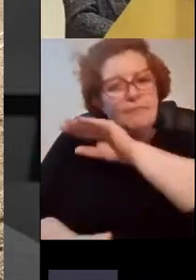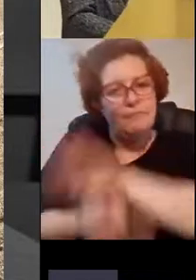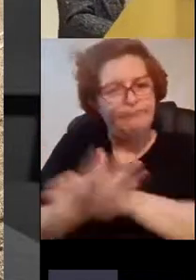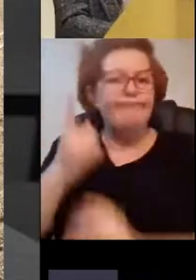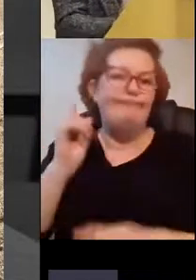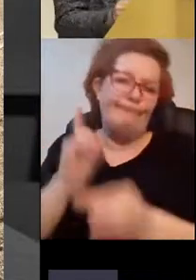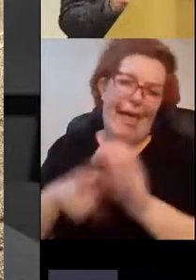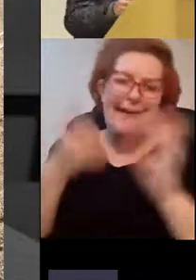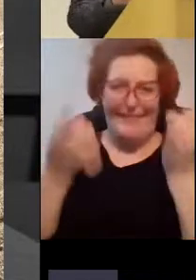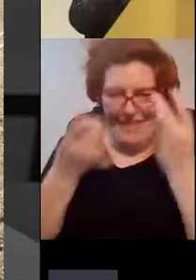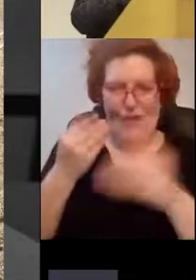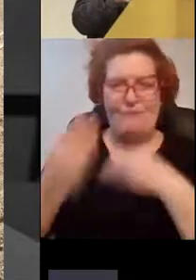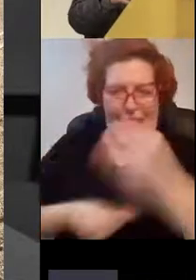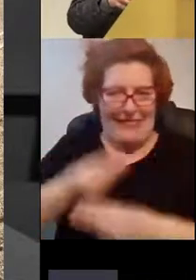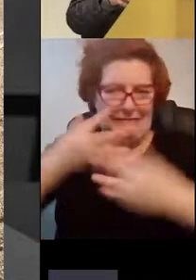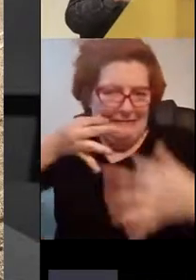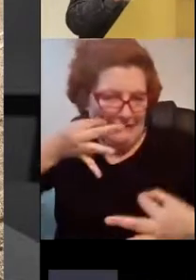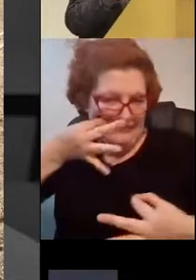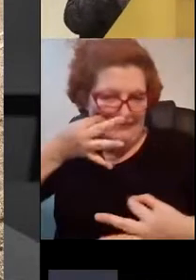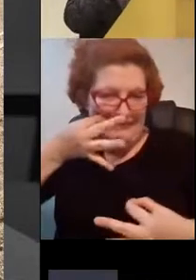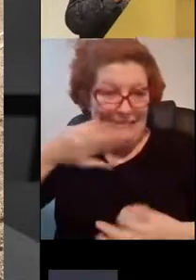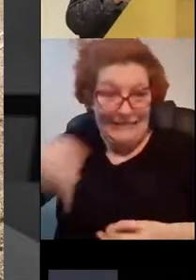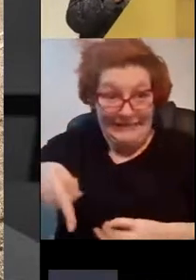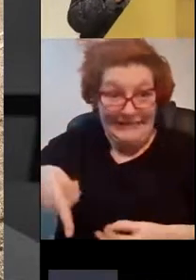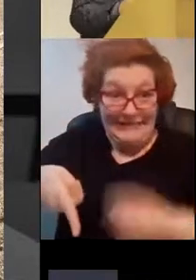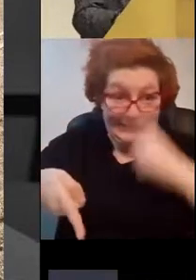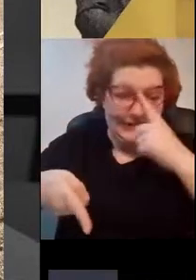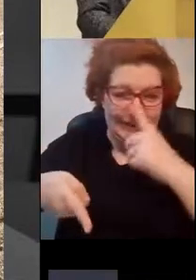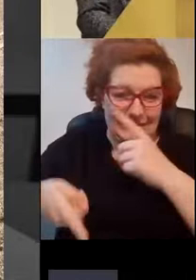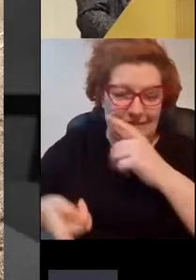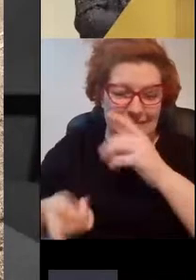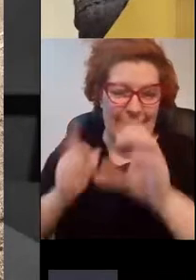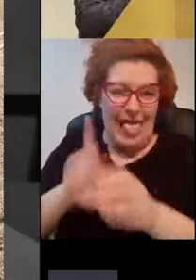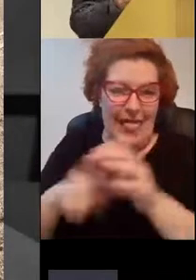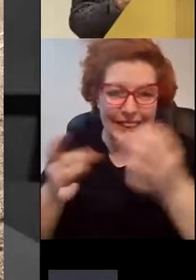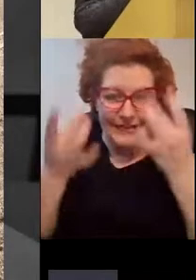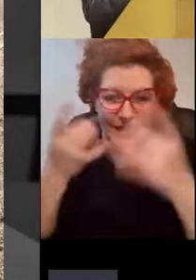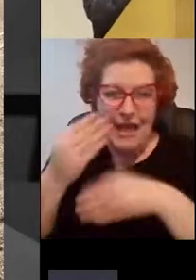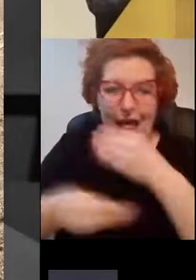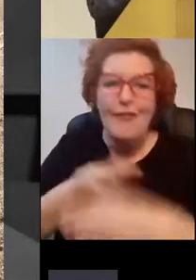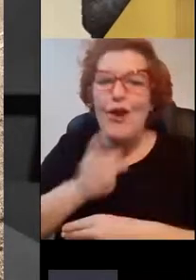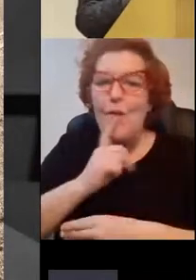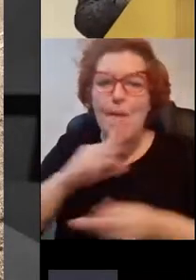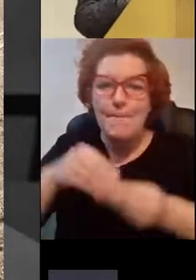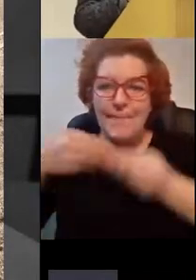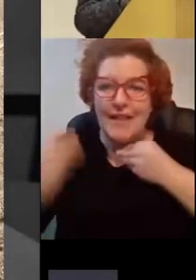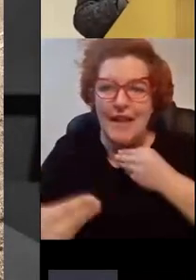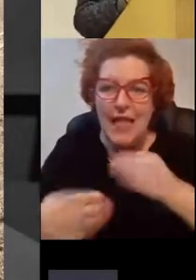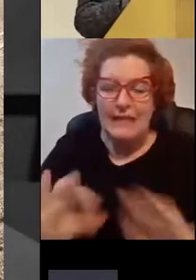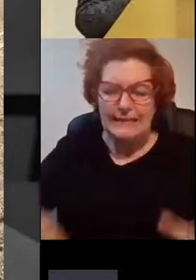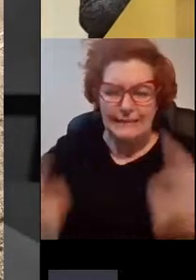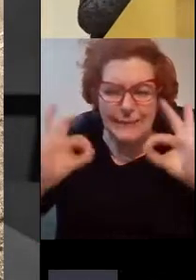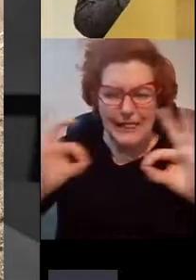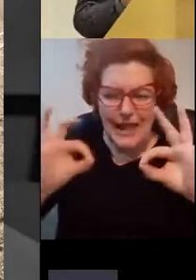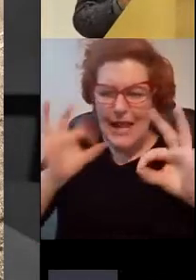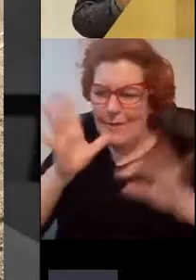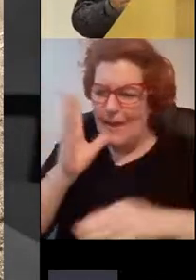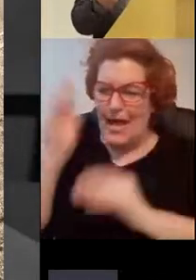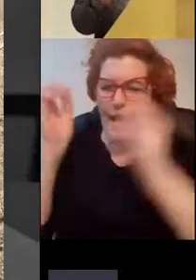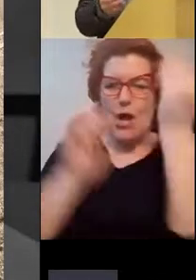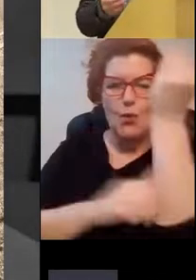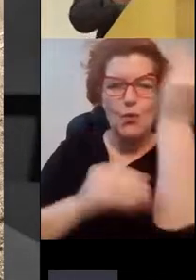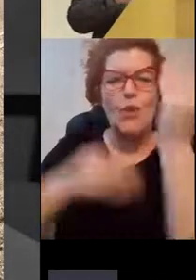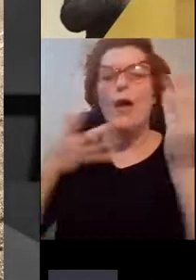En este caso, esta intervención se desarrolló con un material muy específico de la escultura, que es el